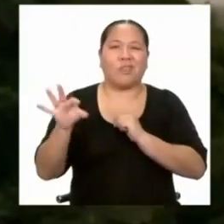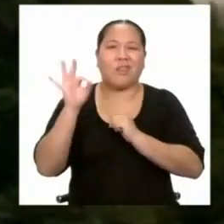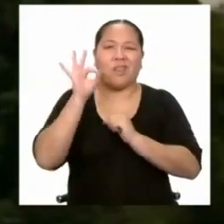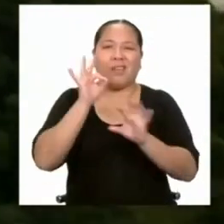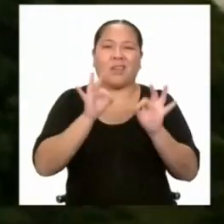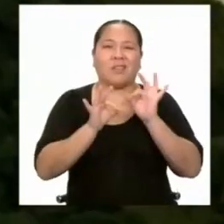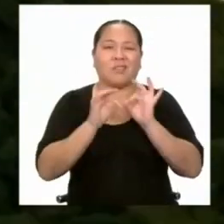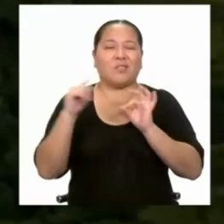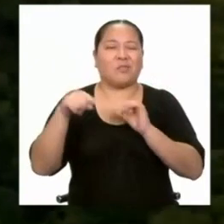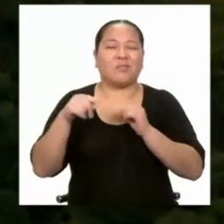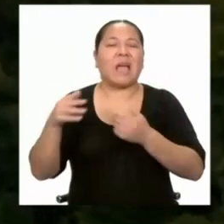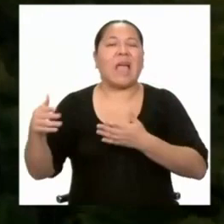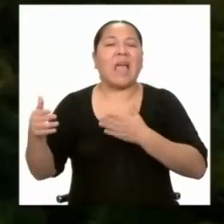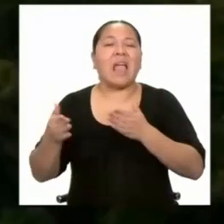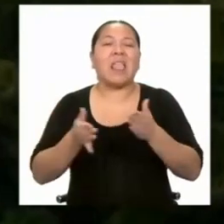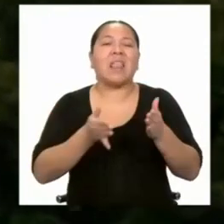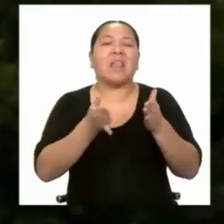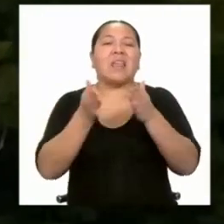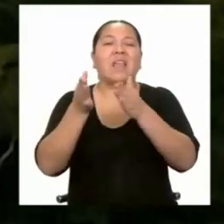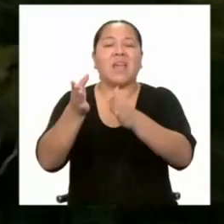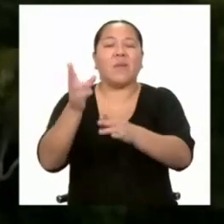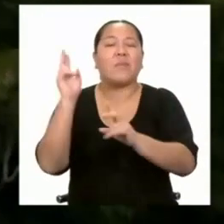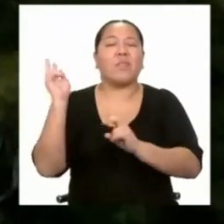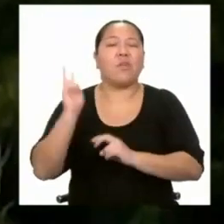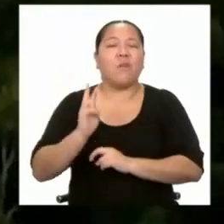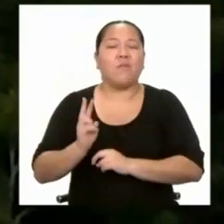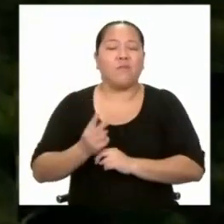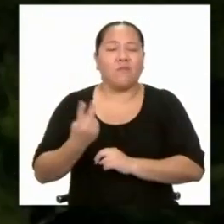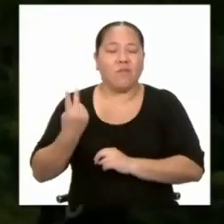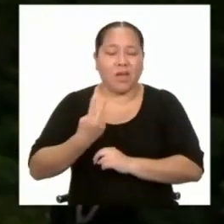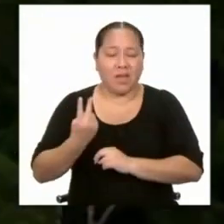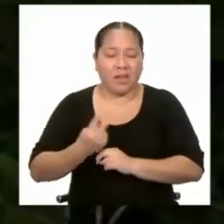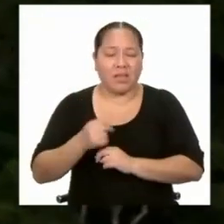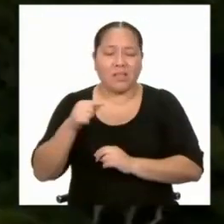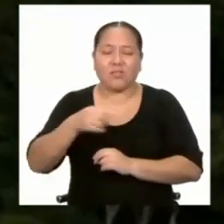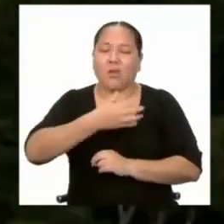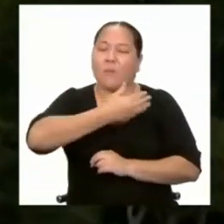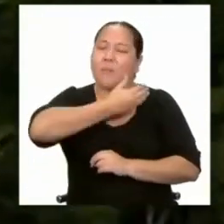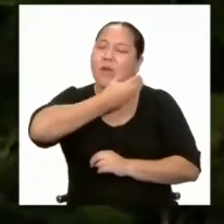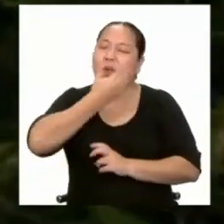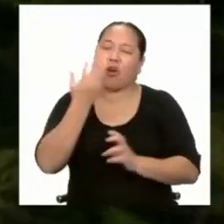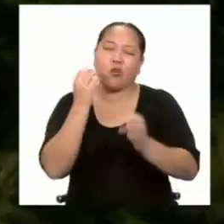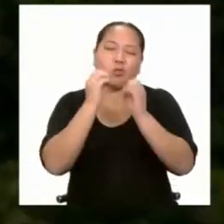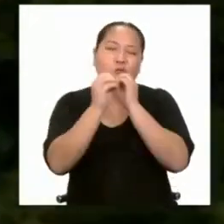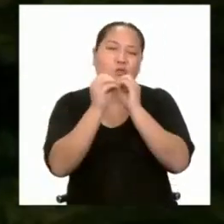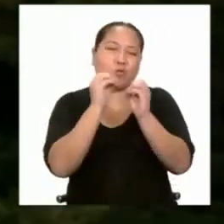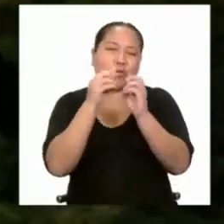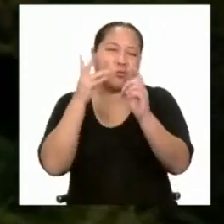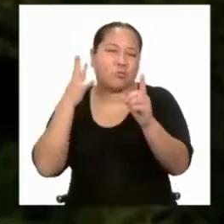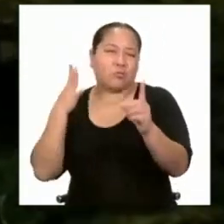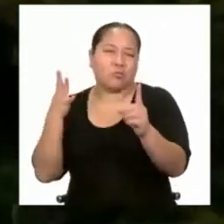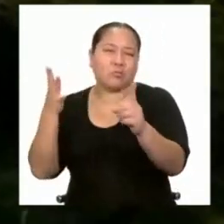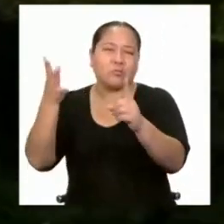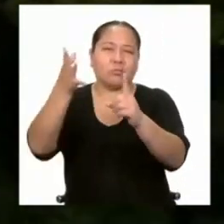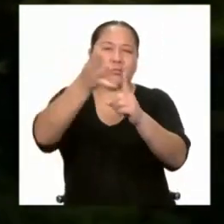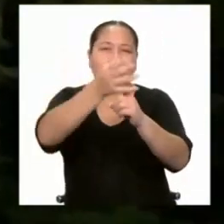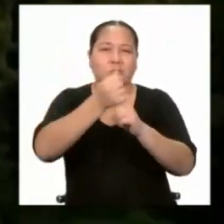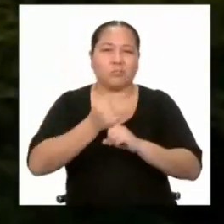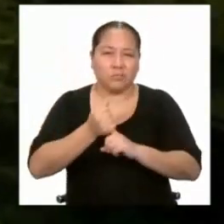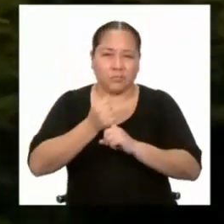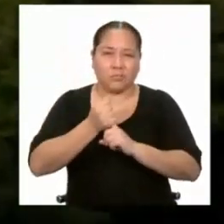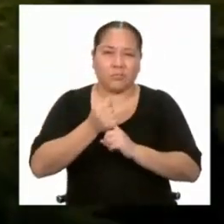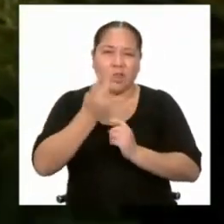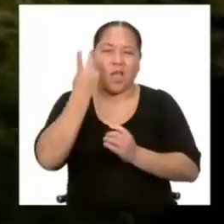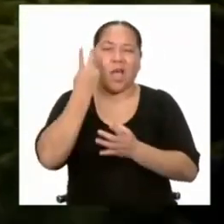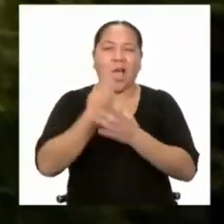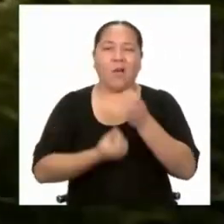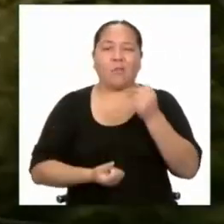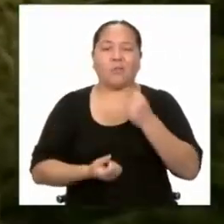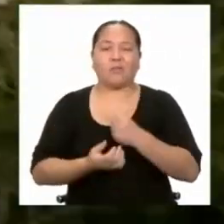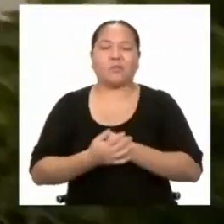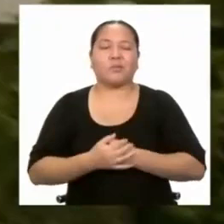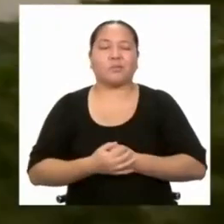El Camino Verde es la mejor ruta de acceso para alcanzar ambos objetivos.